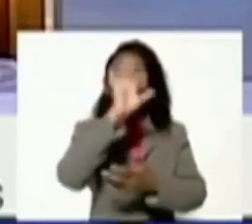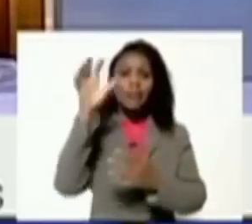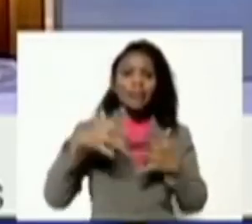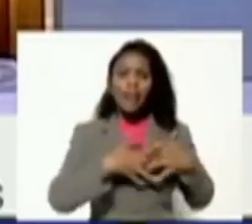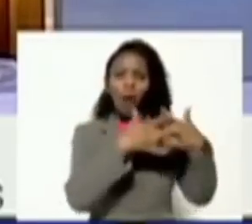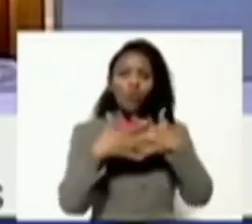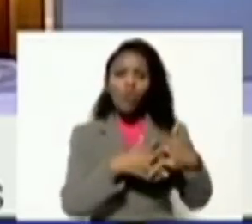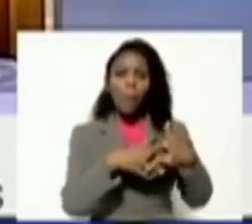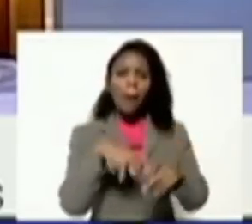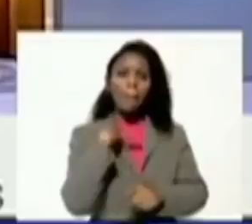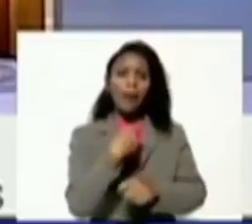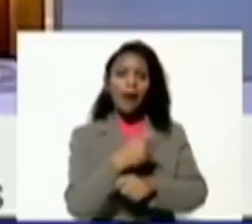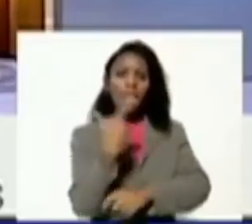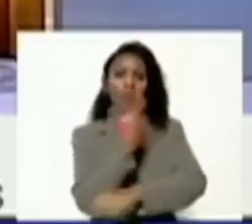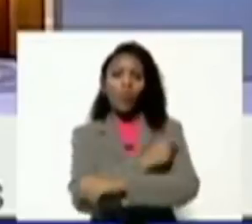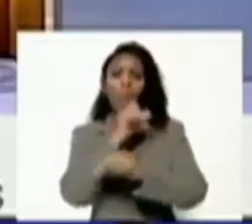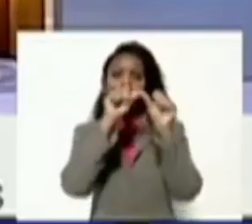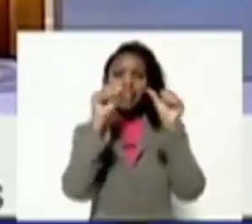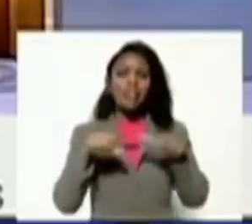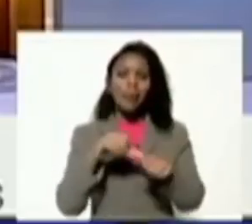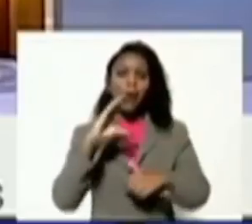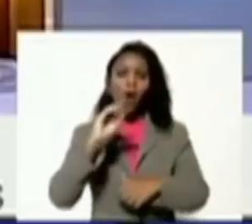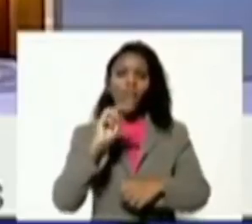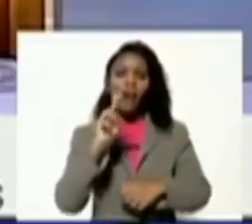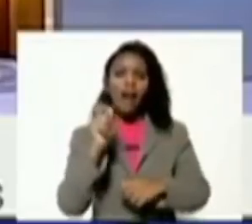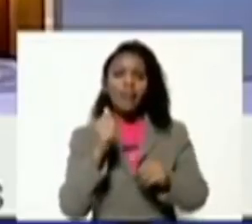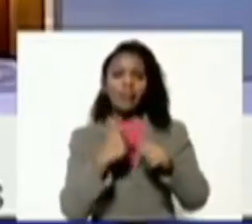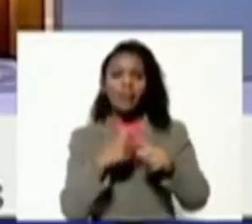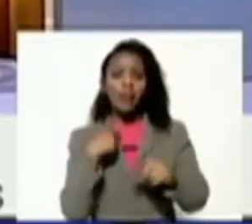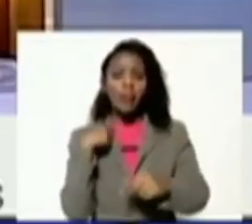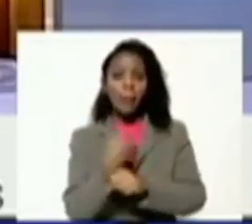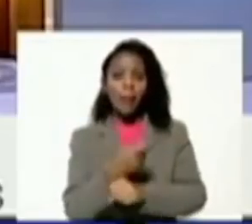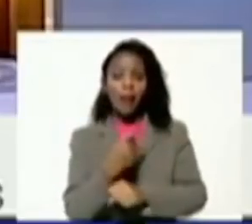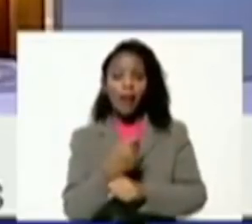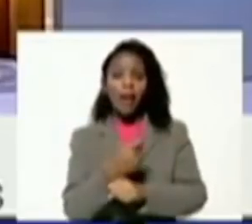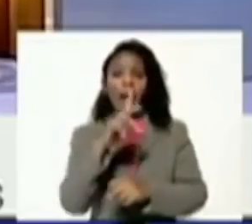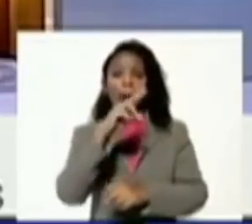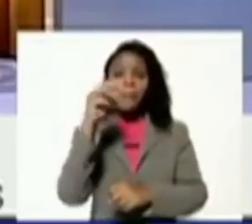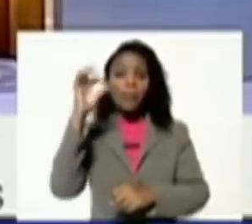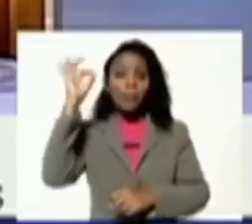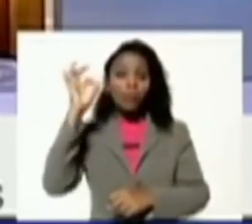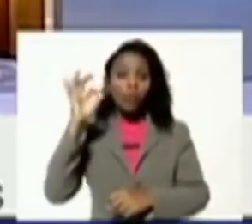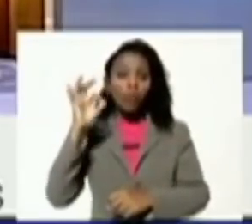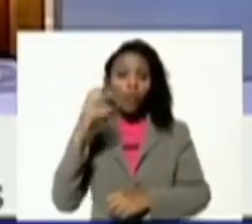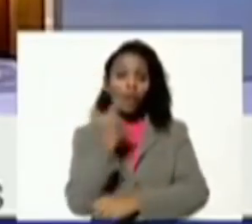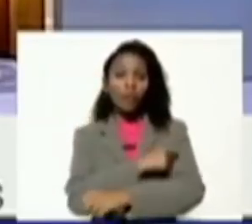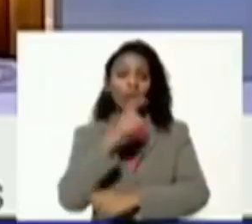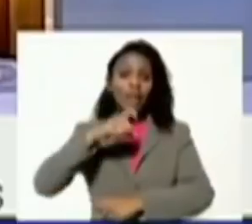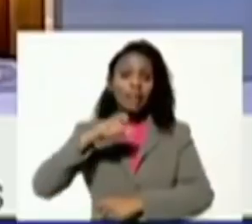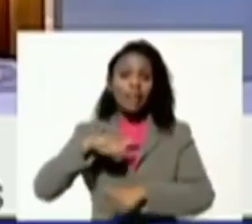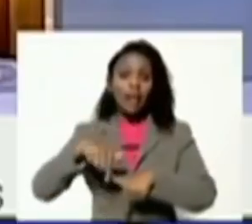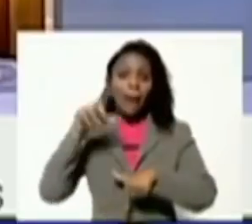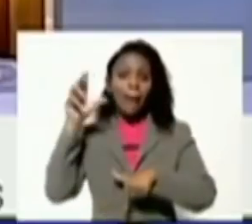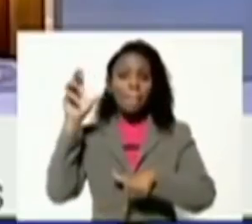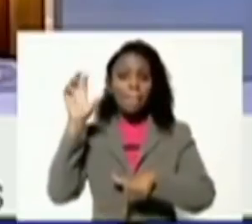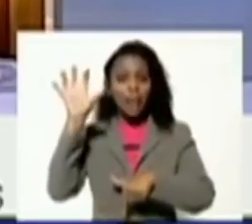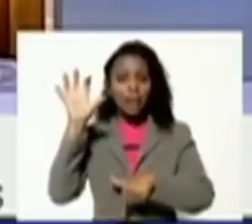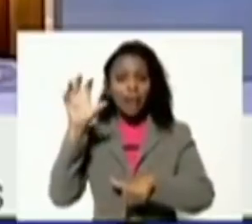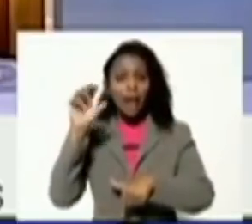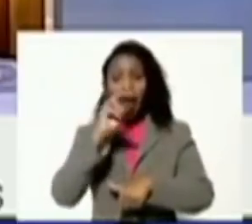Unidos para pagar las vacunas por el sistema COVAX, que cubriría apenas el 20% de las vacunas que necesita el país. Apenas